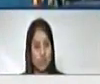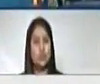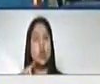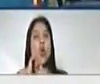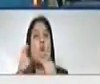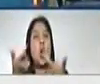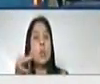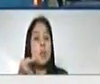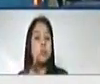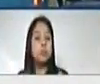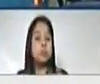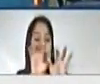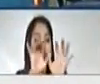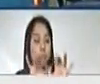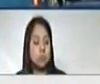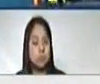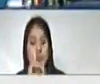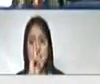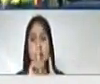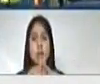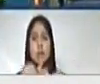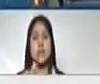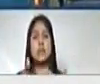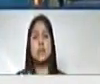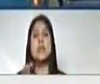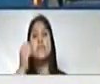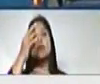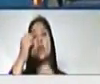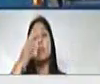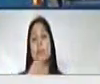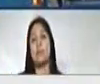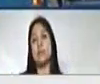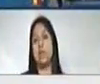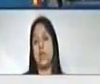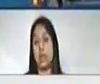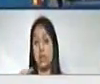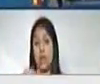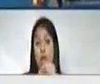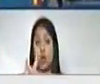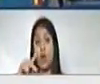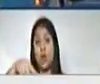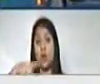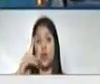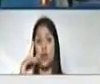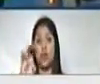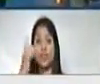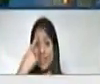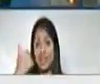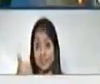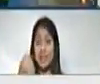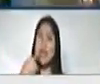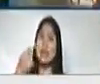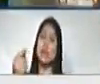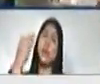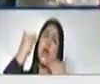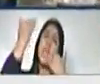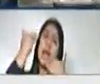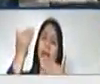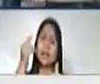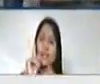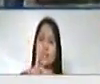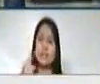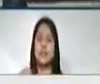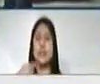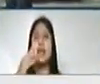manos constantemente, tratar de evitar las aglomeraciones. No es momento para hacer reuniones con toda su familia en un mismo sitio, con